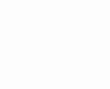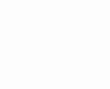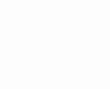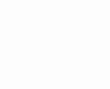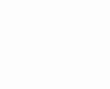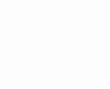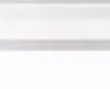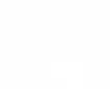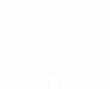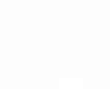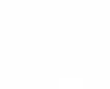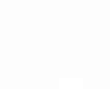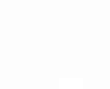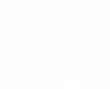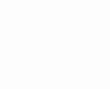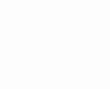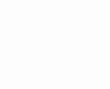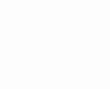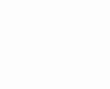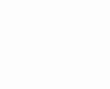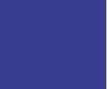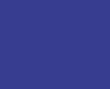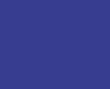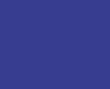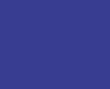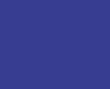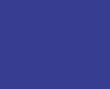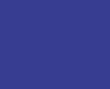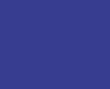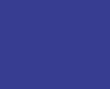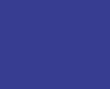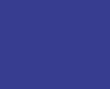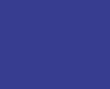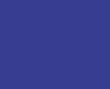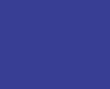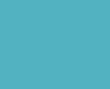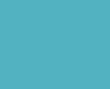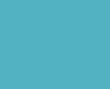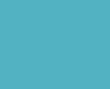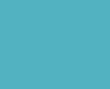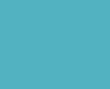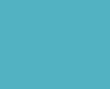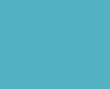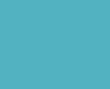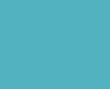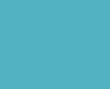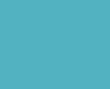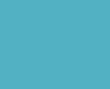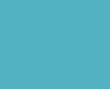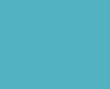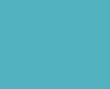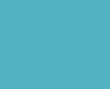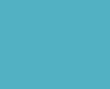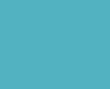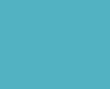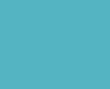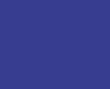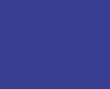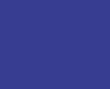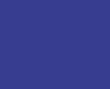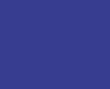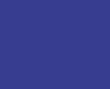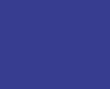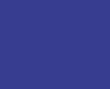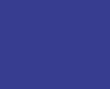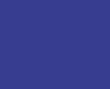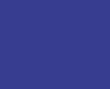trámites desde tu casa o acércate a la oficina más cercana. No te pierdas esta oportunidad de pagar hasta un 70% menos.